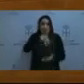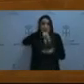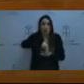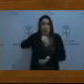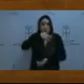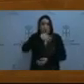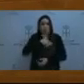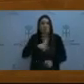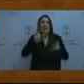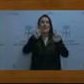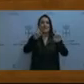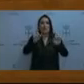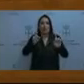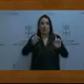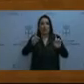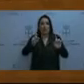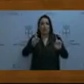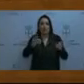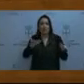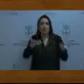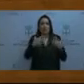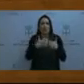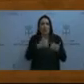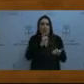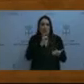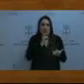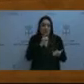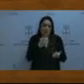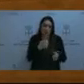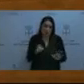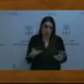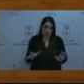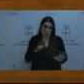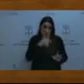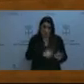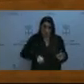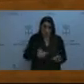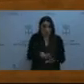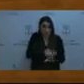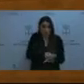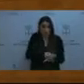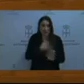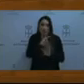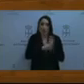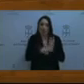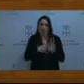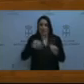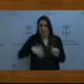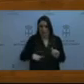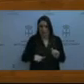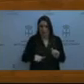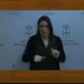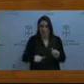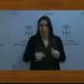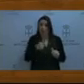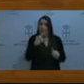de cómo era el funcionamiento de estas asociaciones. Y lo digo porque tiene mucha relación con alguna de las propuestas que